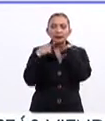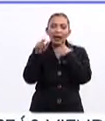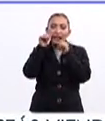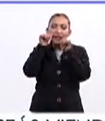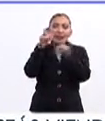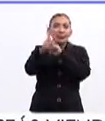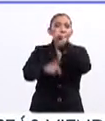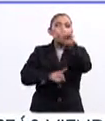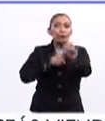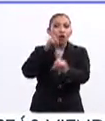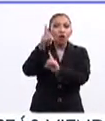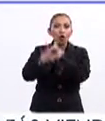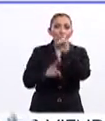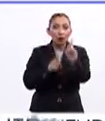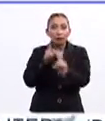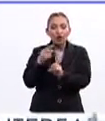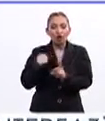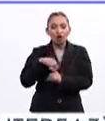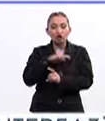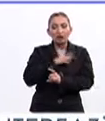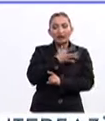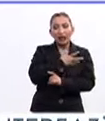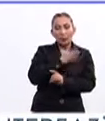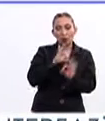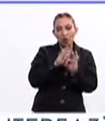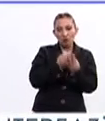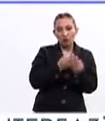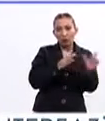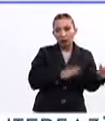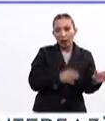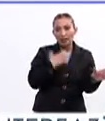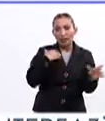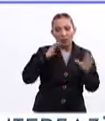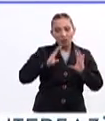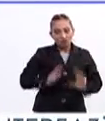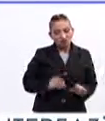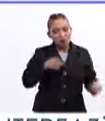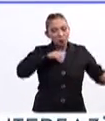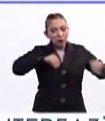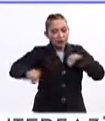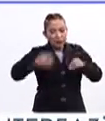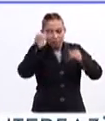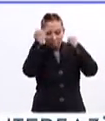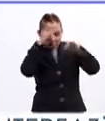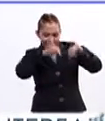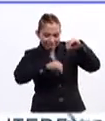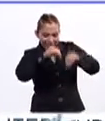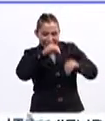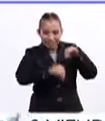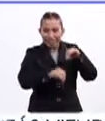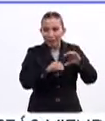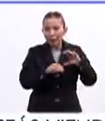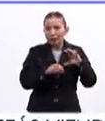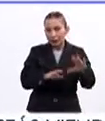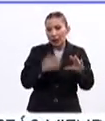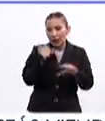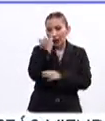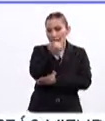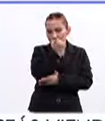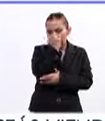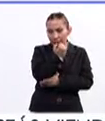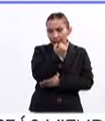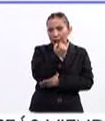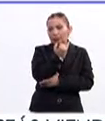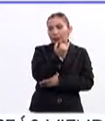el deporte. Nosotros tenemos la modalidad de la motricidad, la creatividad, que es en preescolar